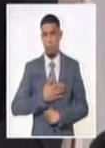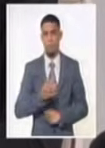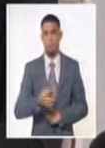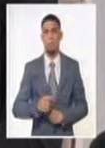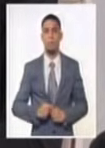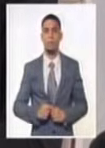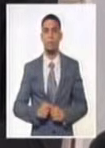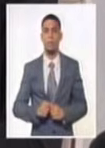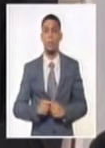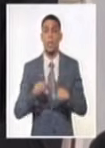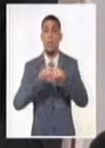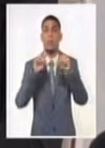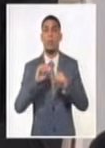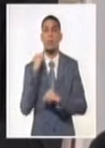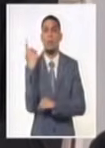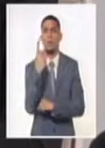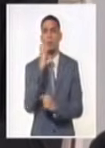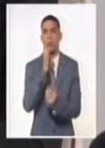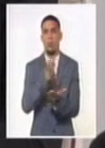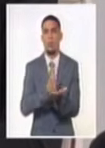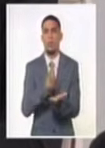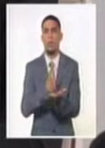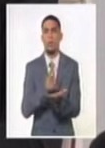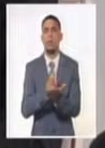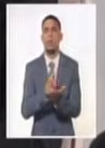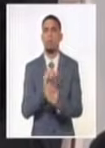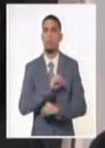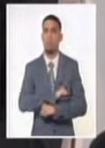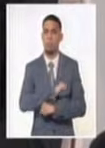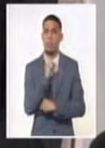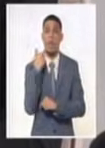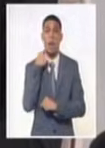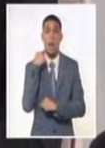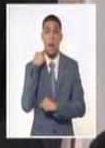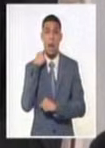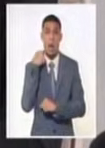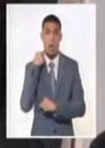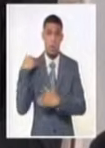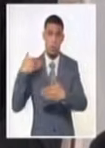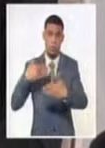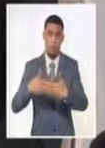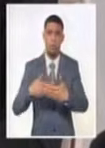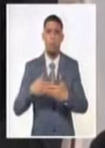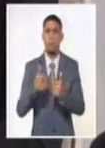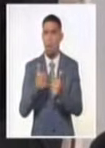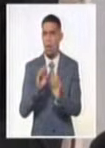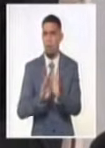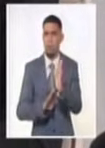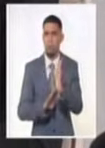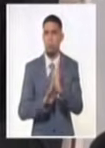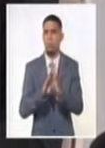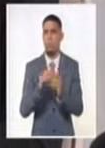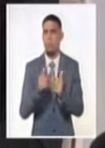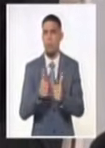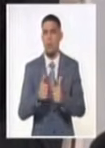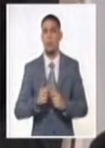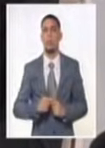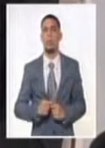nuestro sistema nacional de educación ha logrado en todos estos años alcanzar un desarrollo incuestionable y